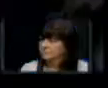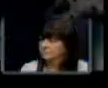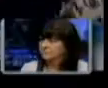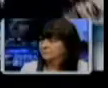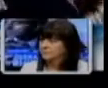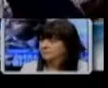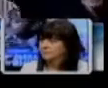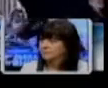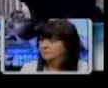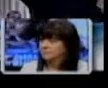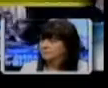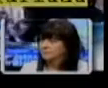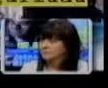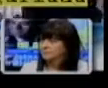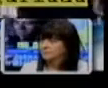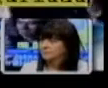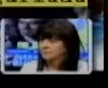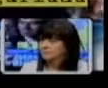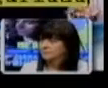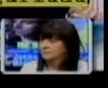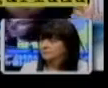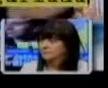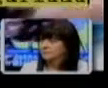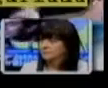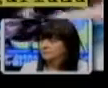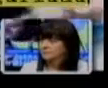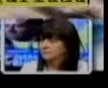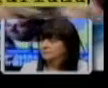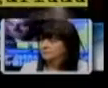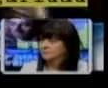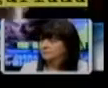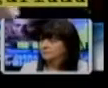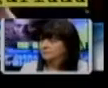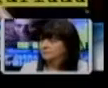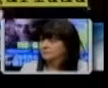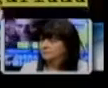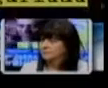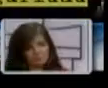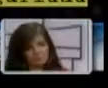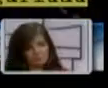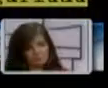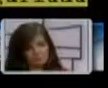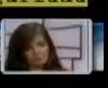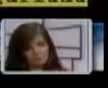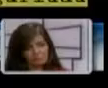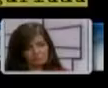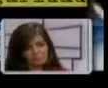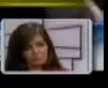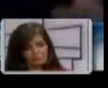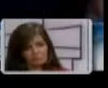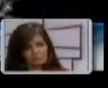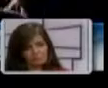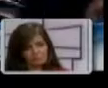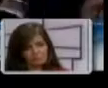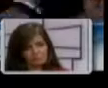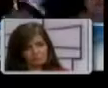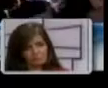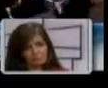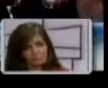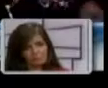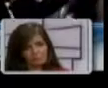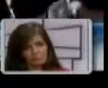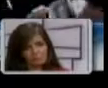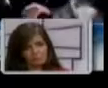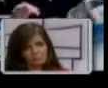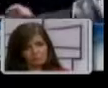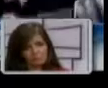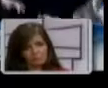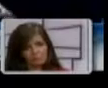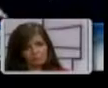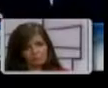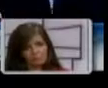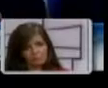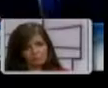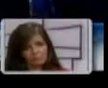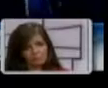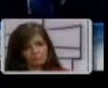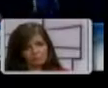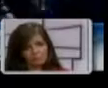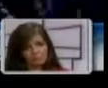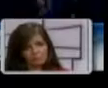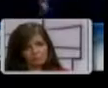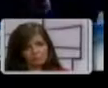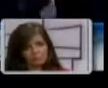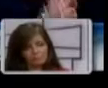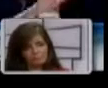Nos preguntamos e imaginamos que iba a haber alguna mención vinculada al tema de la seguridad. El gobernador Scioli lo ha hecho, el ministro Casal